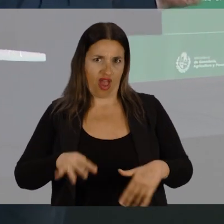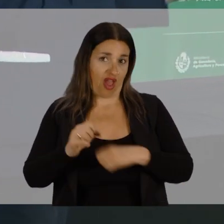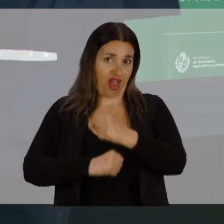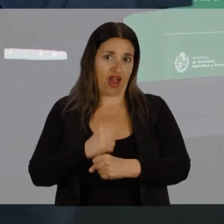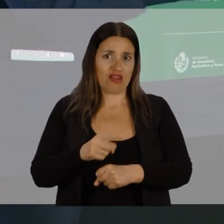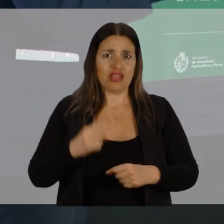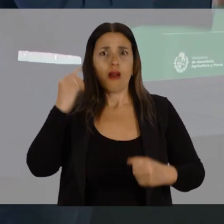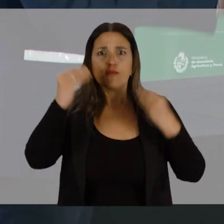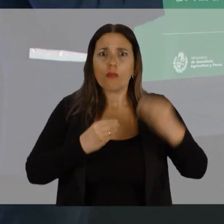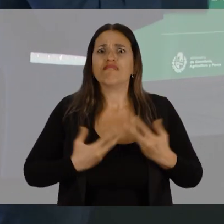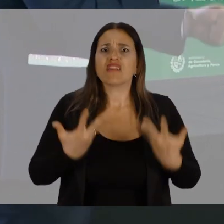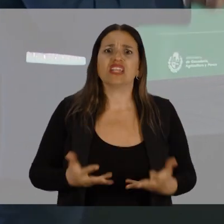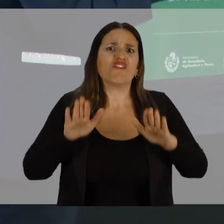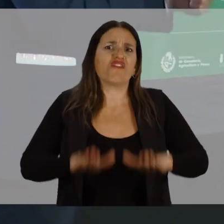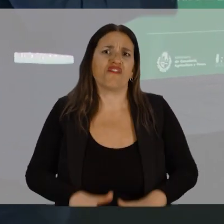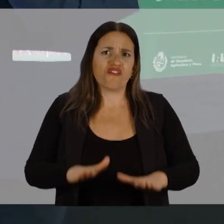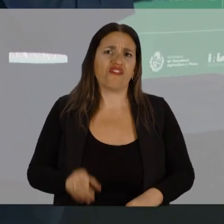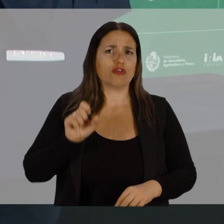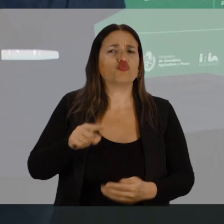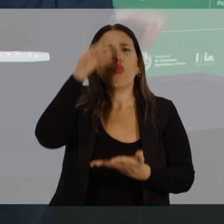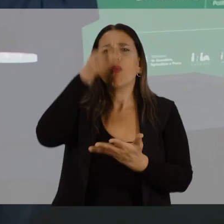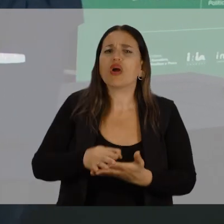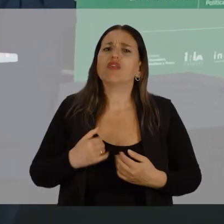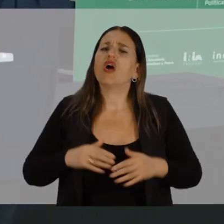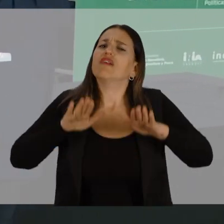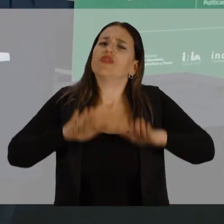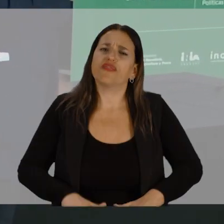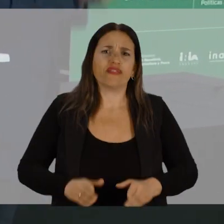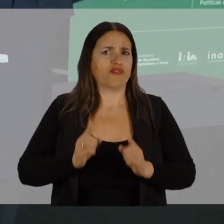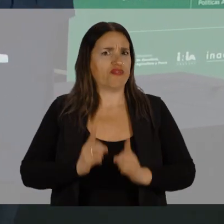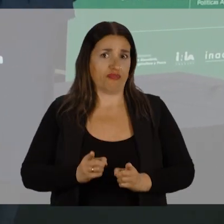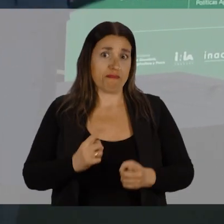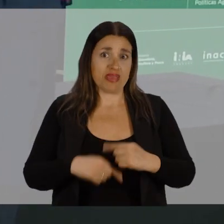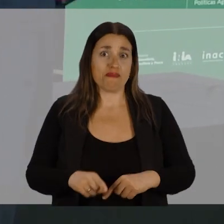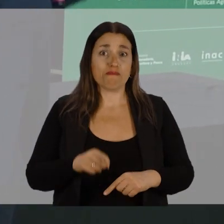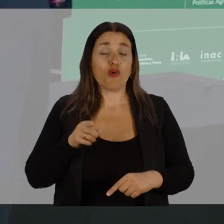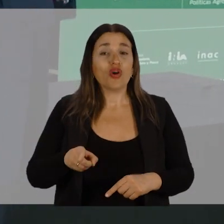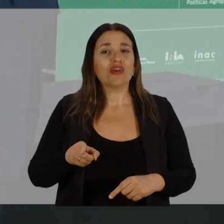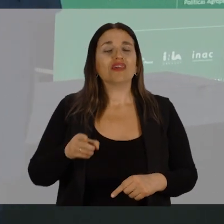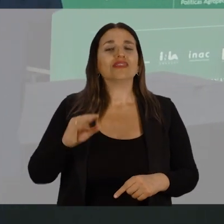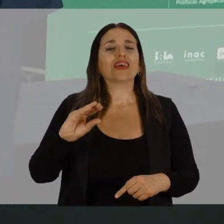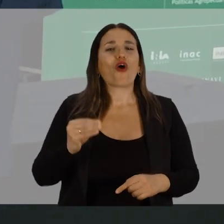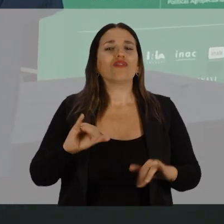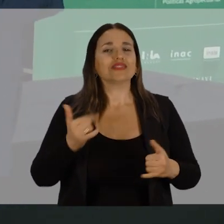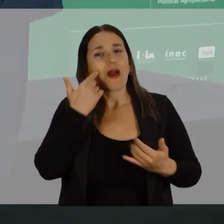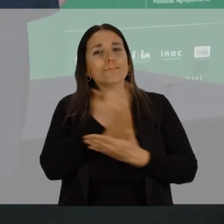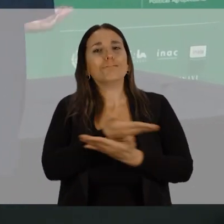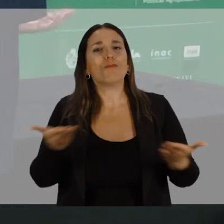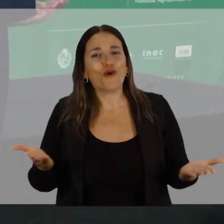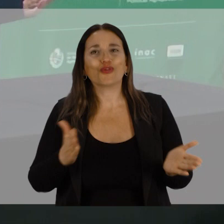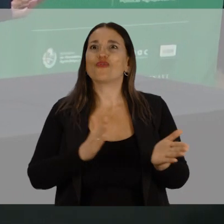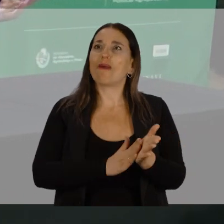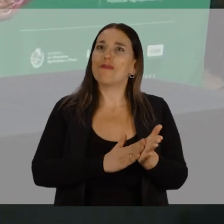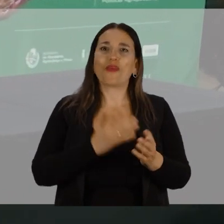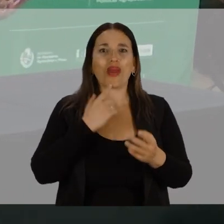Y él estaba preocupado porque él quería quedarse en Sarandí de Navarro. Y ese chiquilín en realidad es un adelantado a